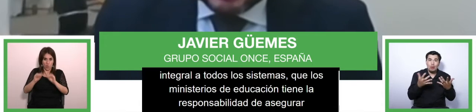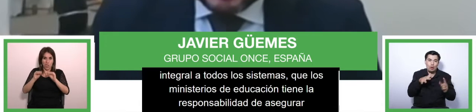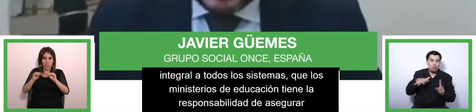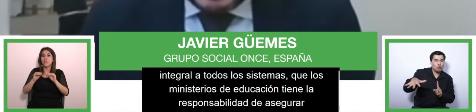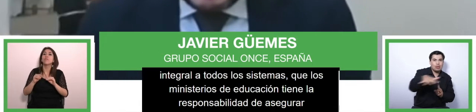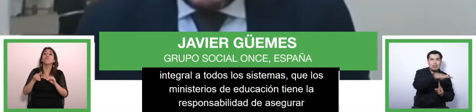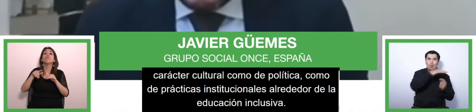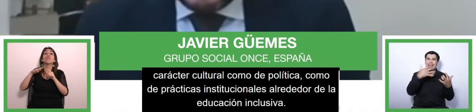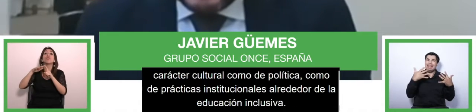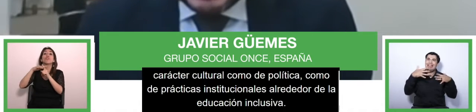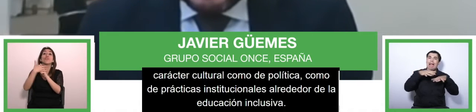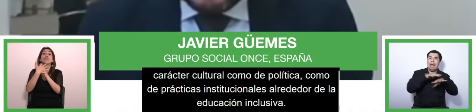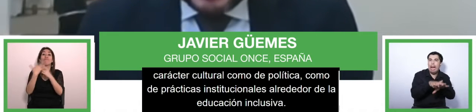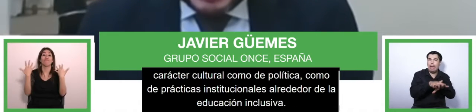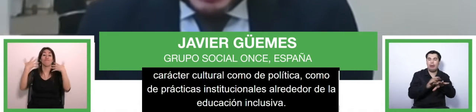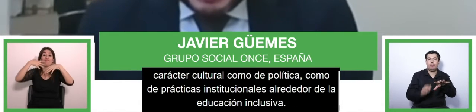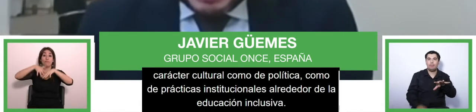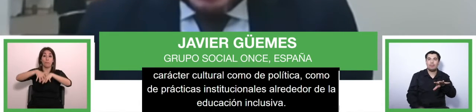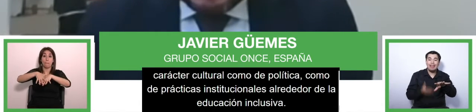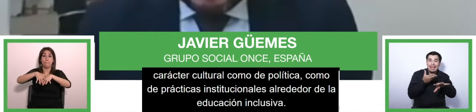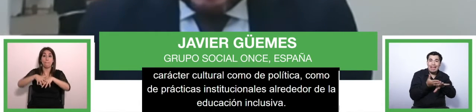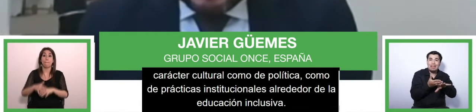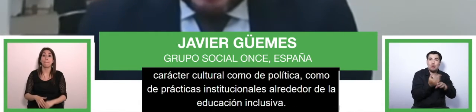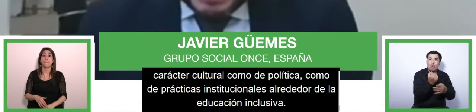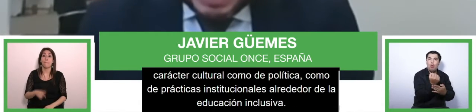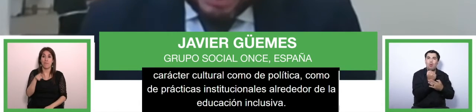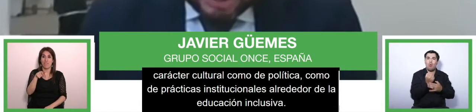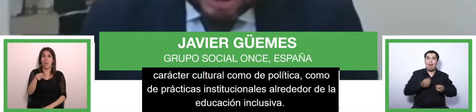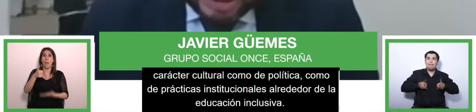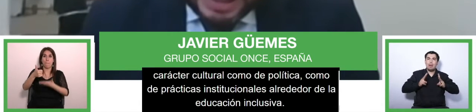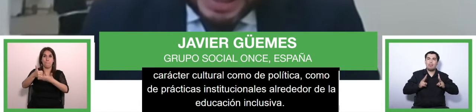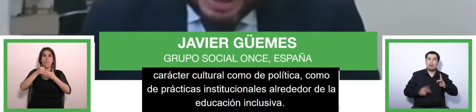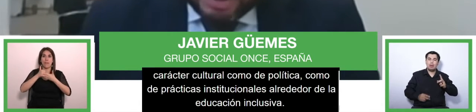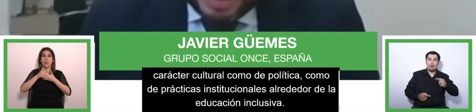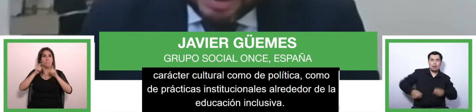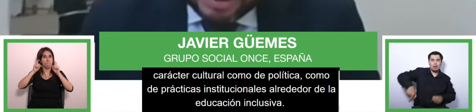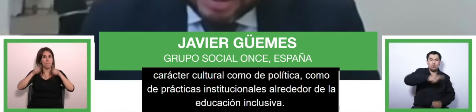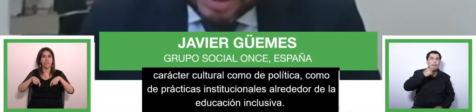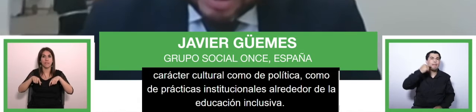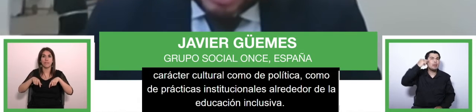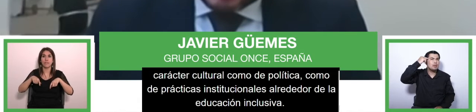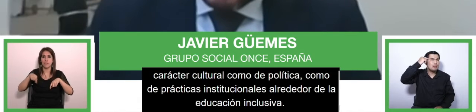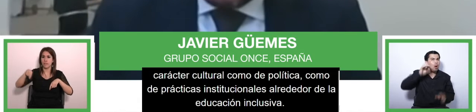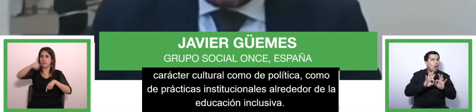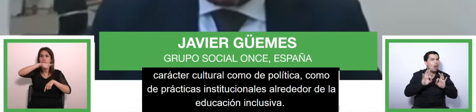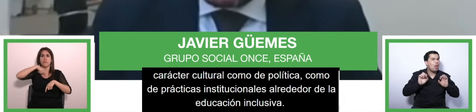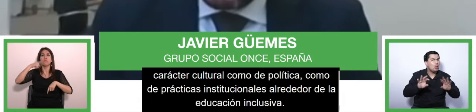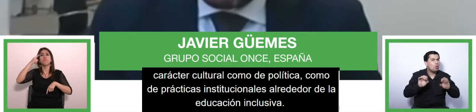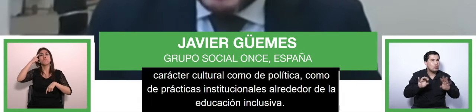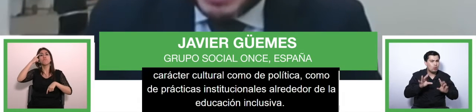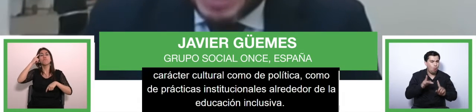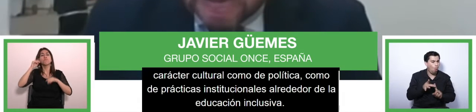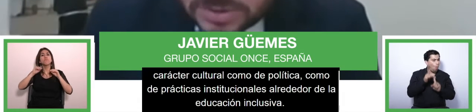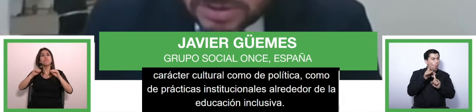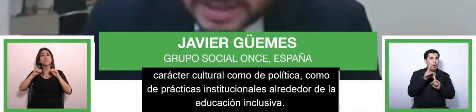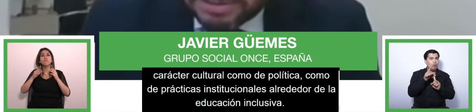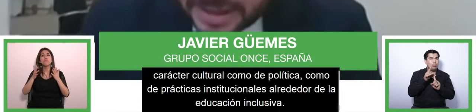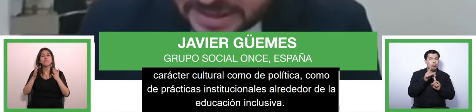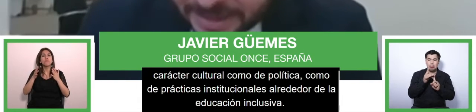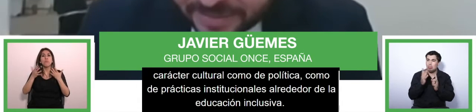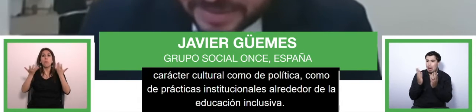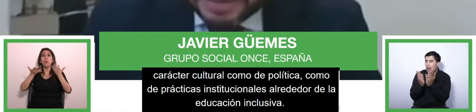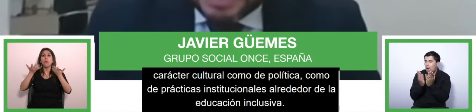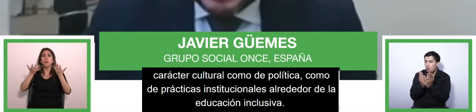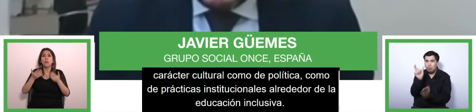un entorno que nos permite que pensemos en la educación no solamente en el alumno que tiene